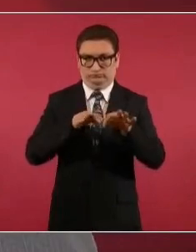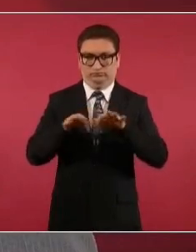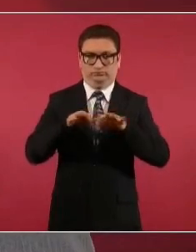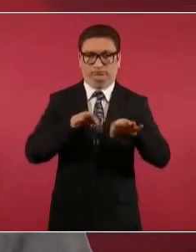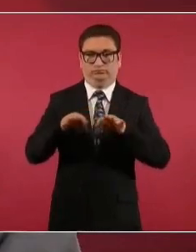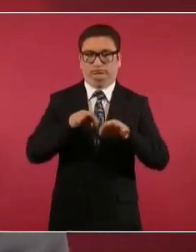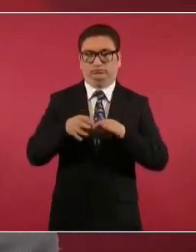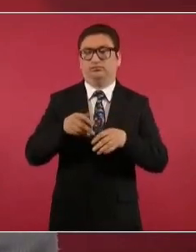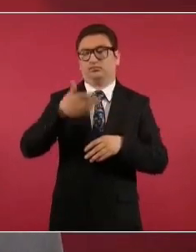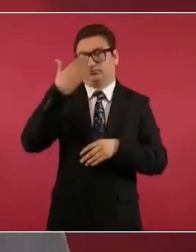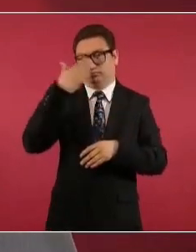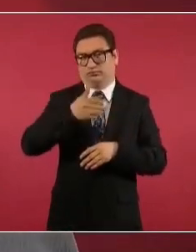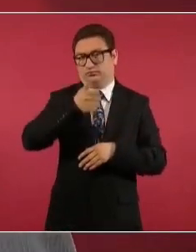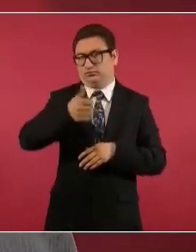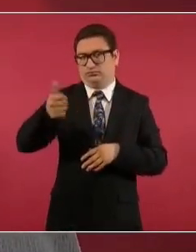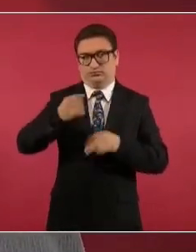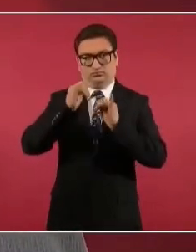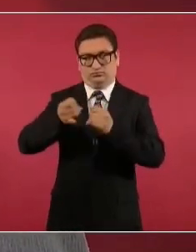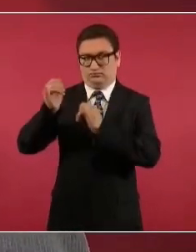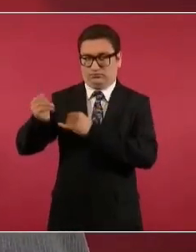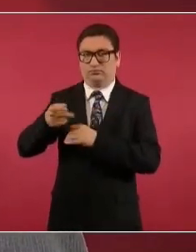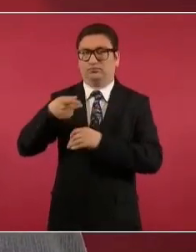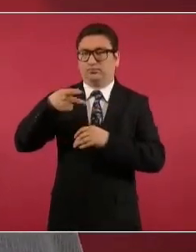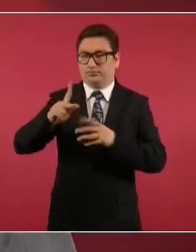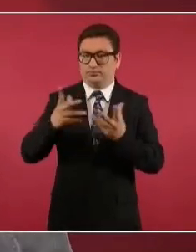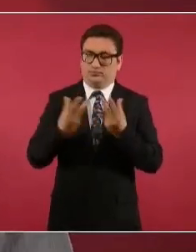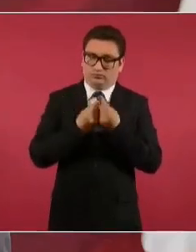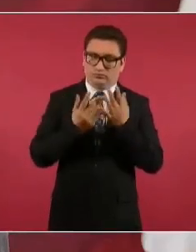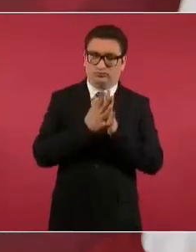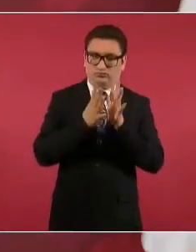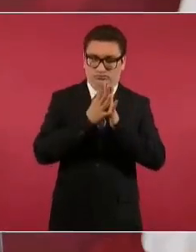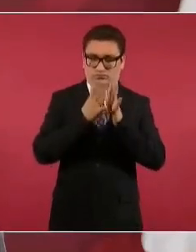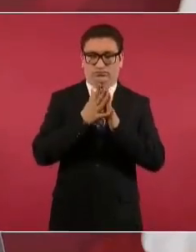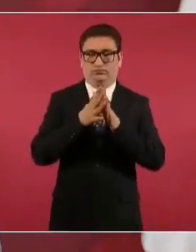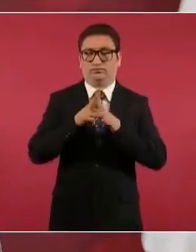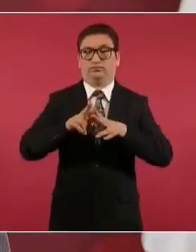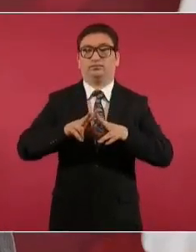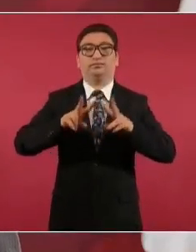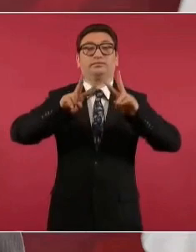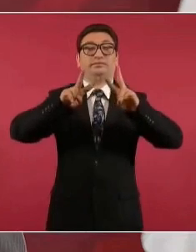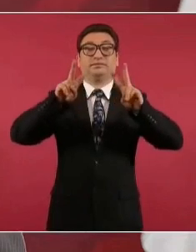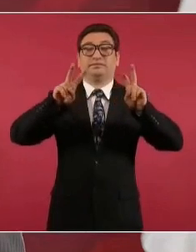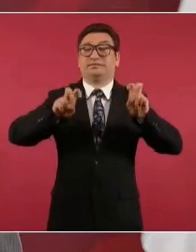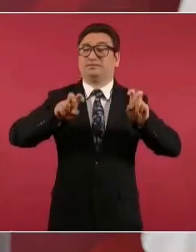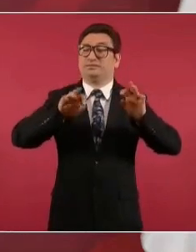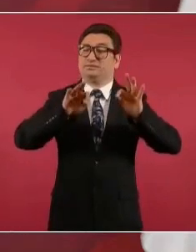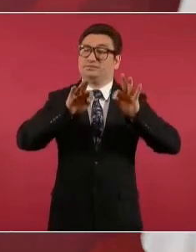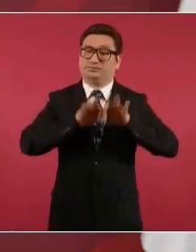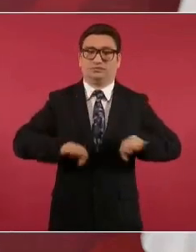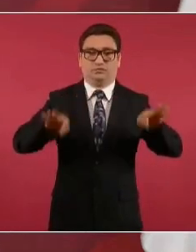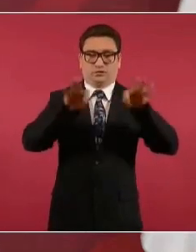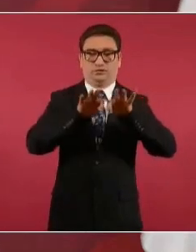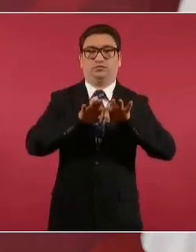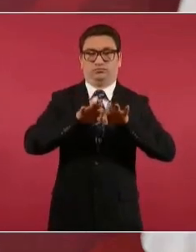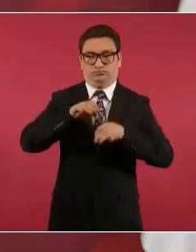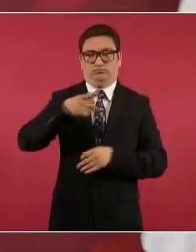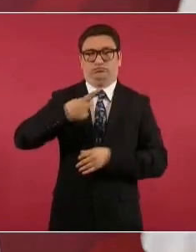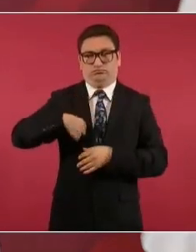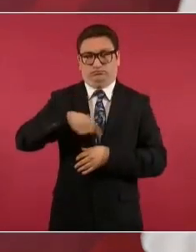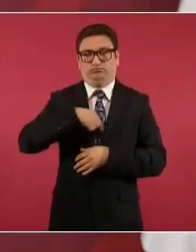de la independencia de cada institución, pero que era un asunto tan importante en el que teníamos